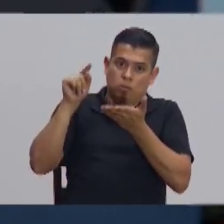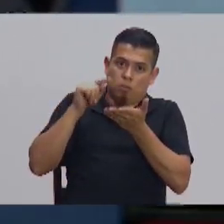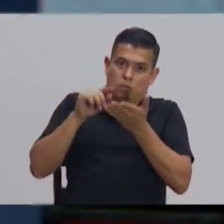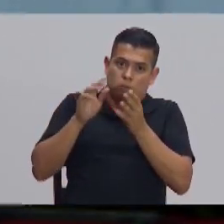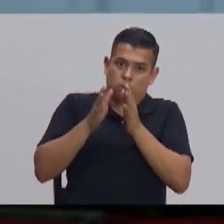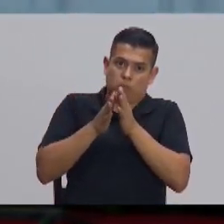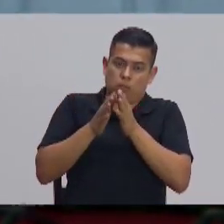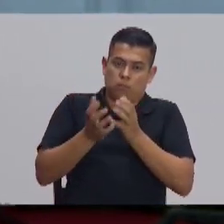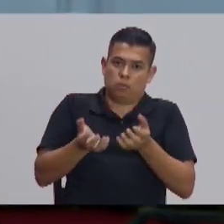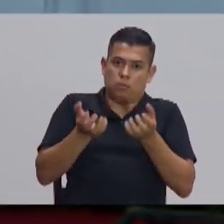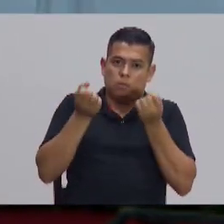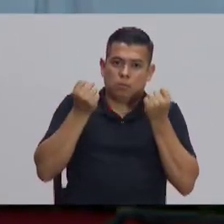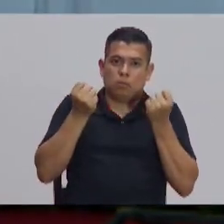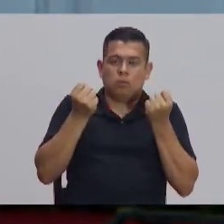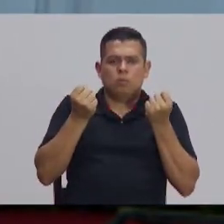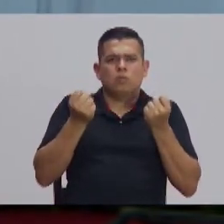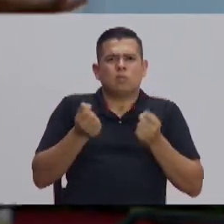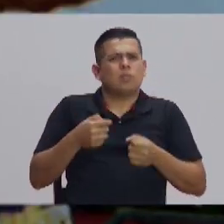salvo